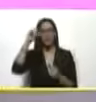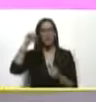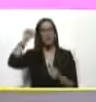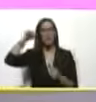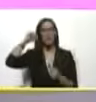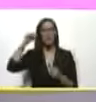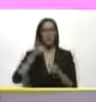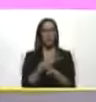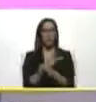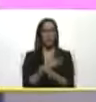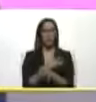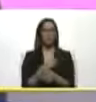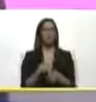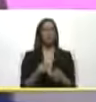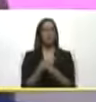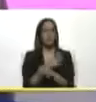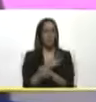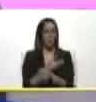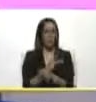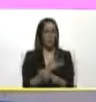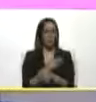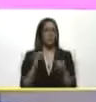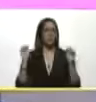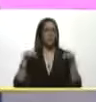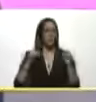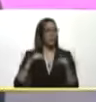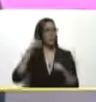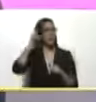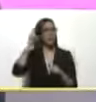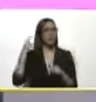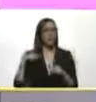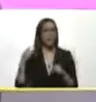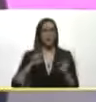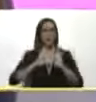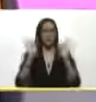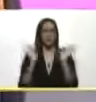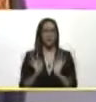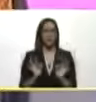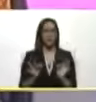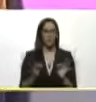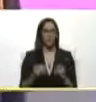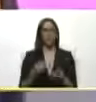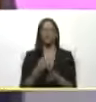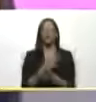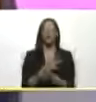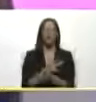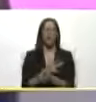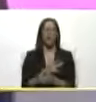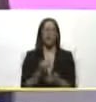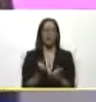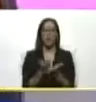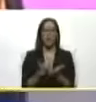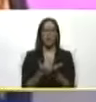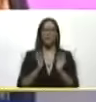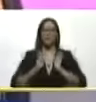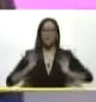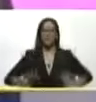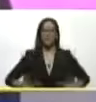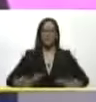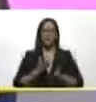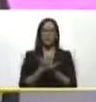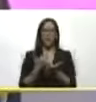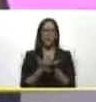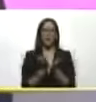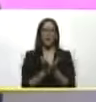Y en este sentido los juegos electrónicos hoy en día tienen modalidades duales juegan una parte física y una parte en